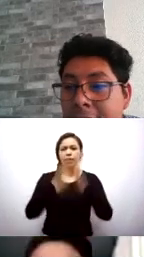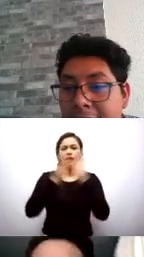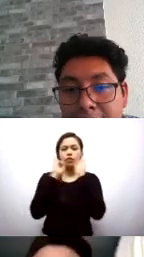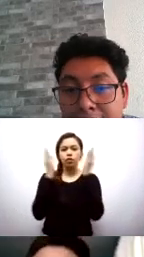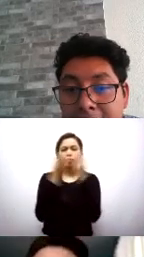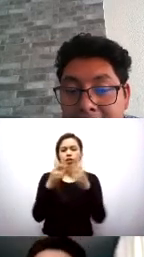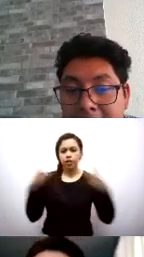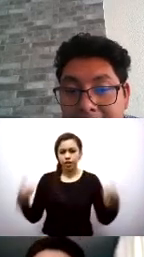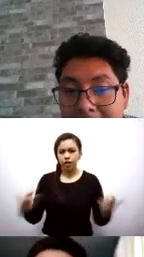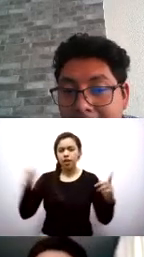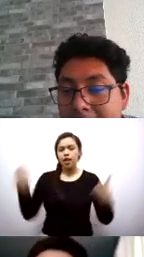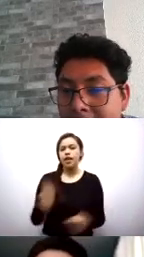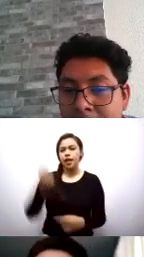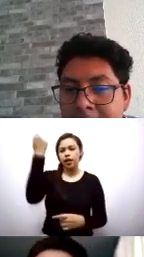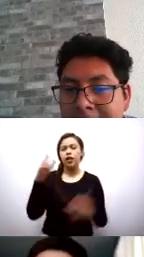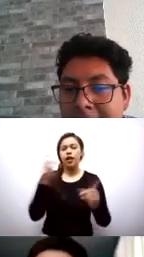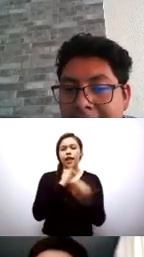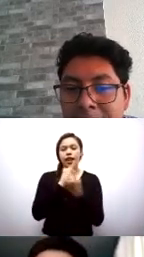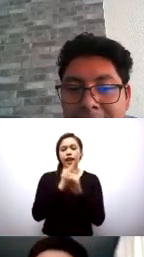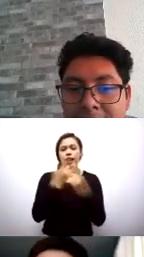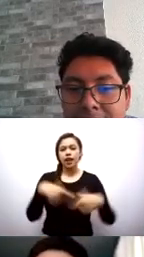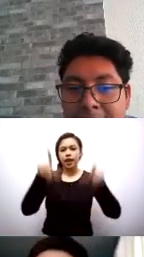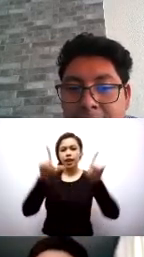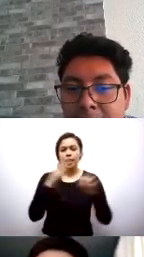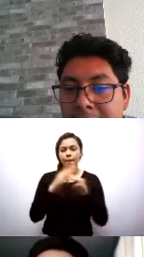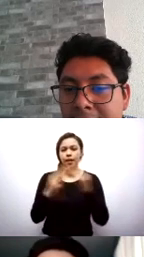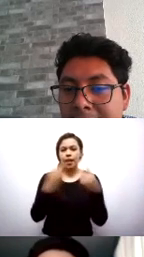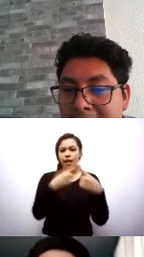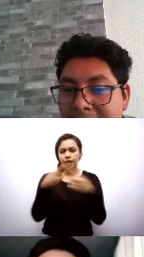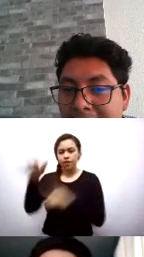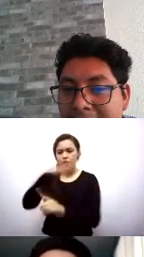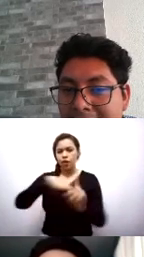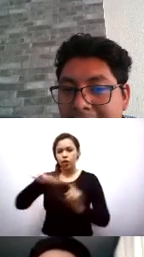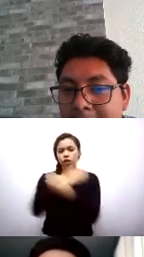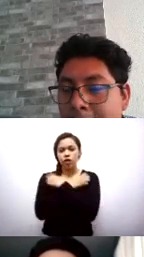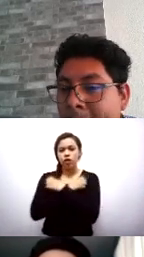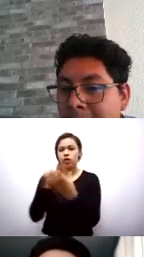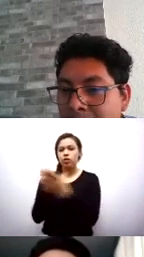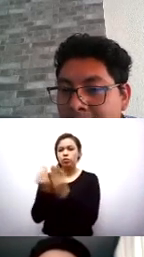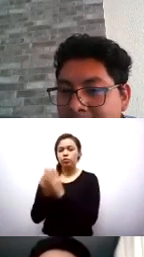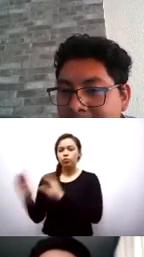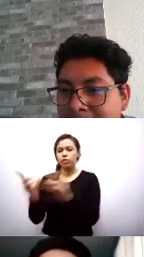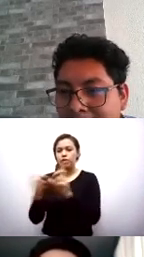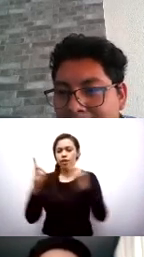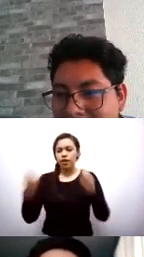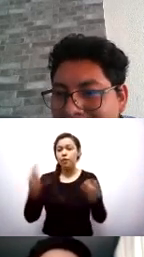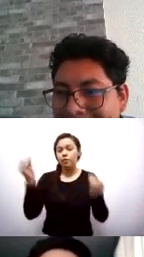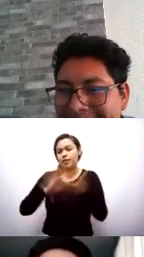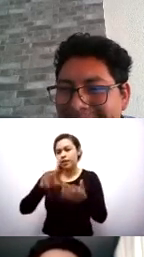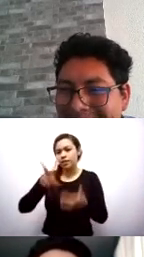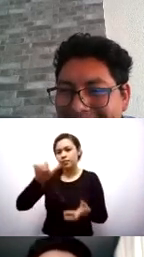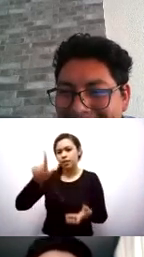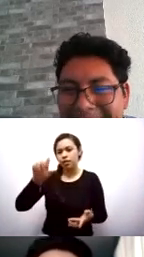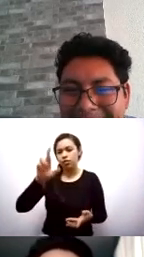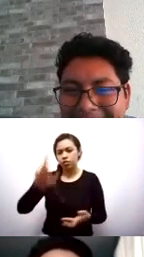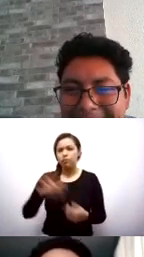desarrollo, tecnología digital, recursos alternativos en el contexto de la educación y capacitación a distancia. Muchas gracias, Víctor.